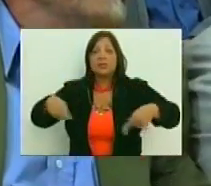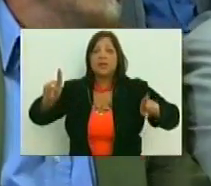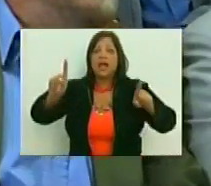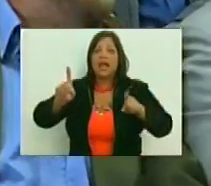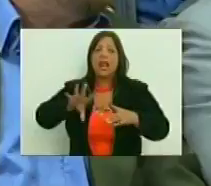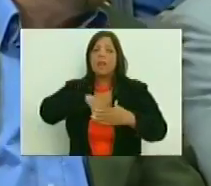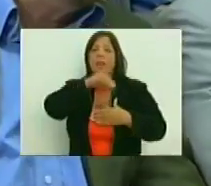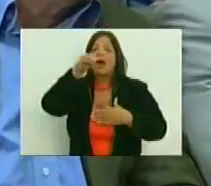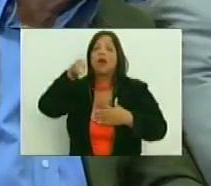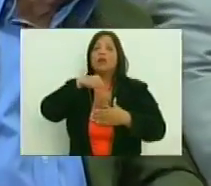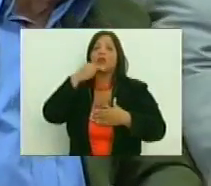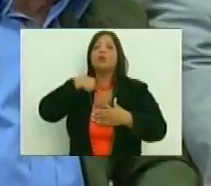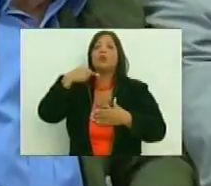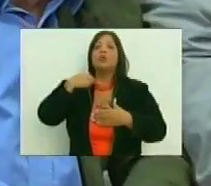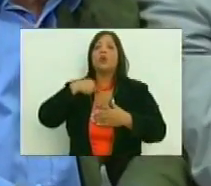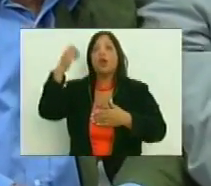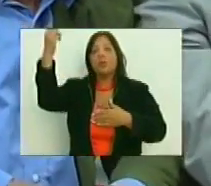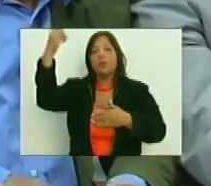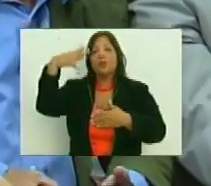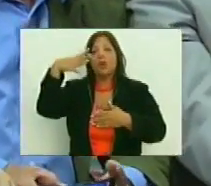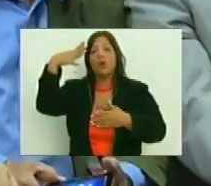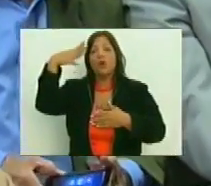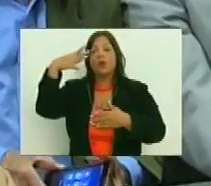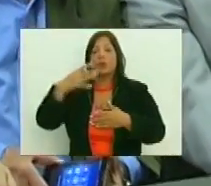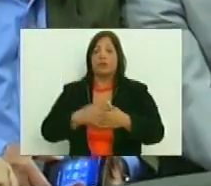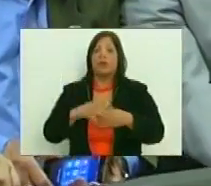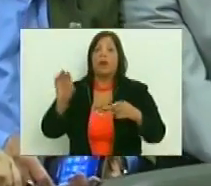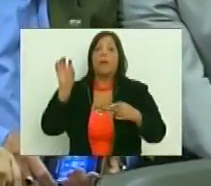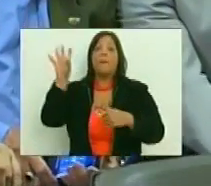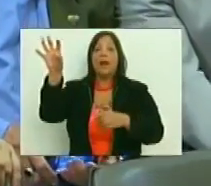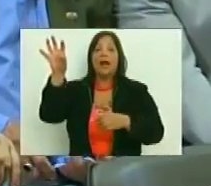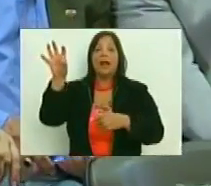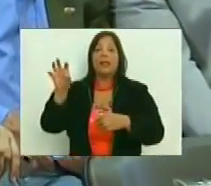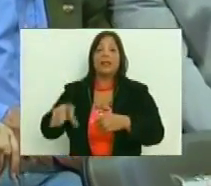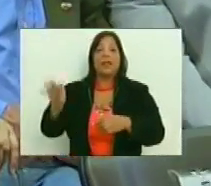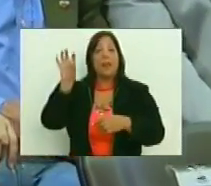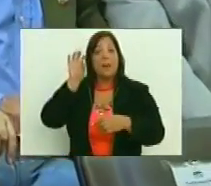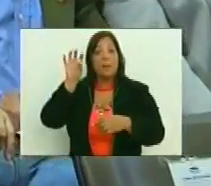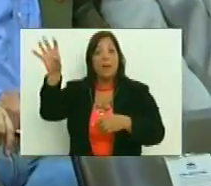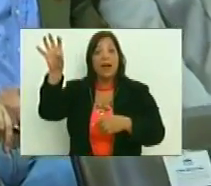mi halo, tuyo es mi sol.